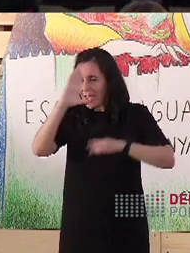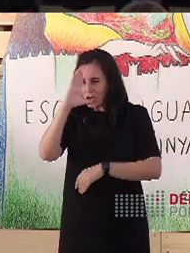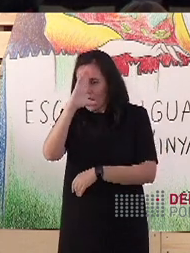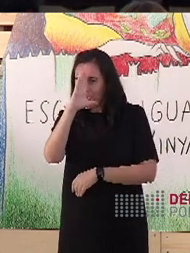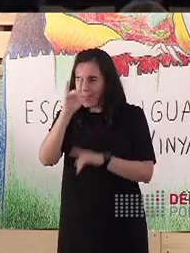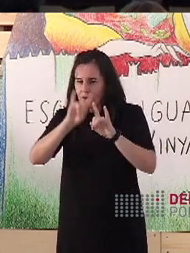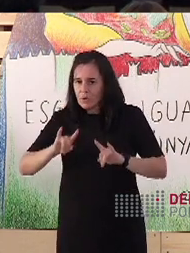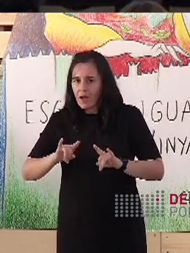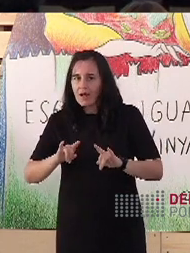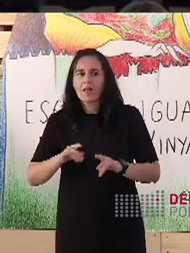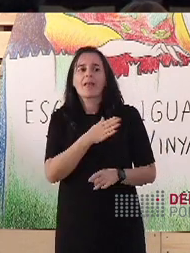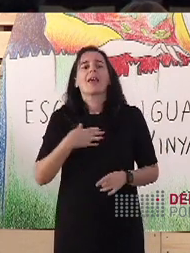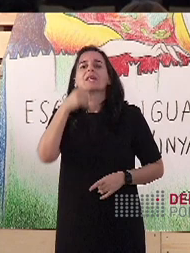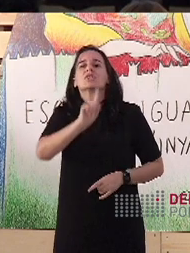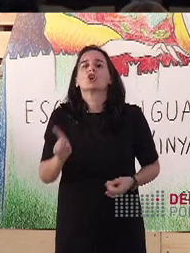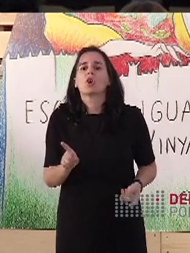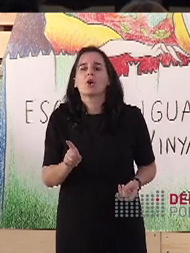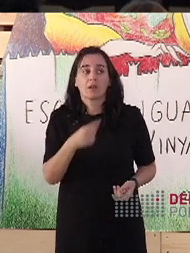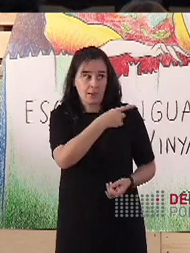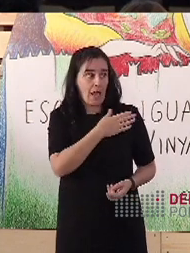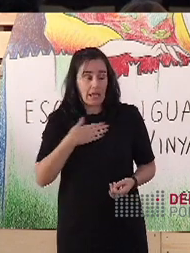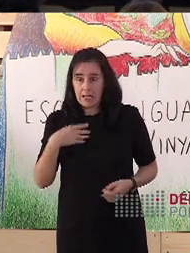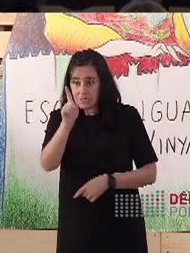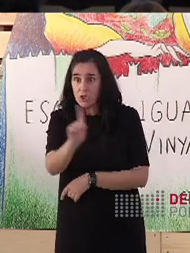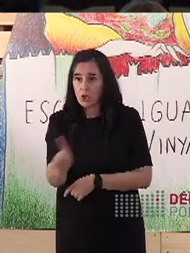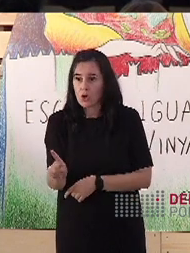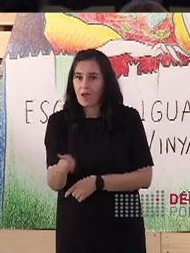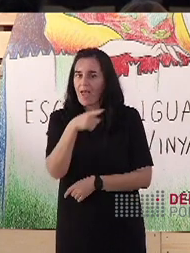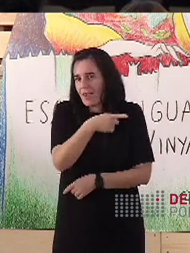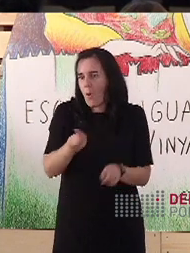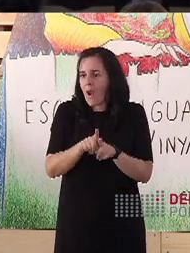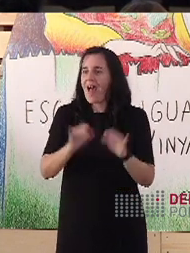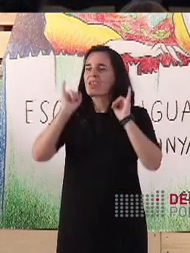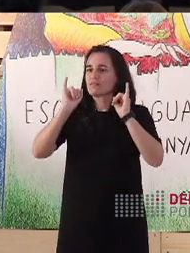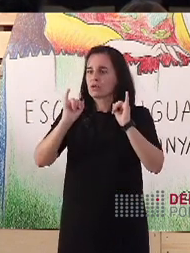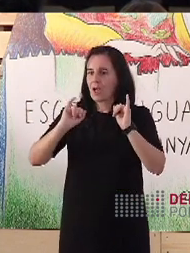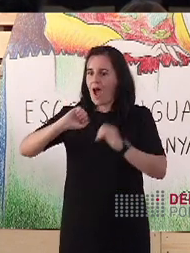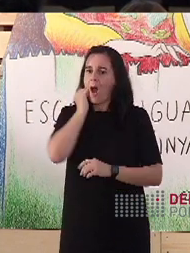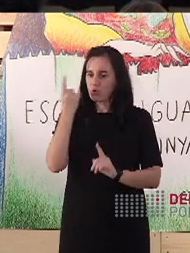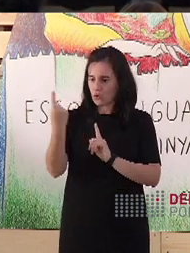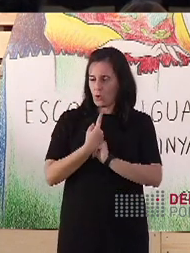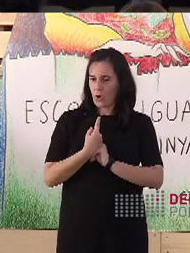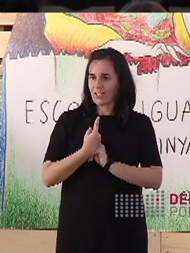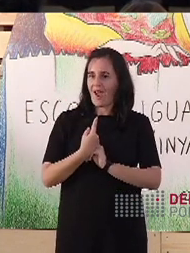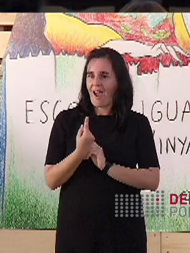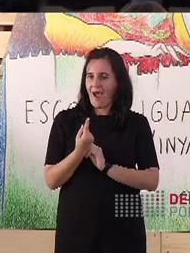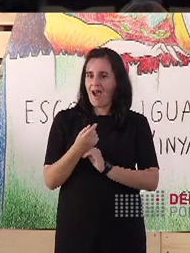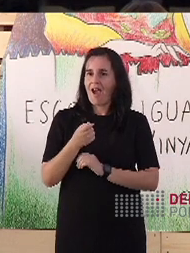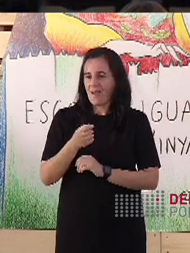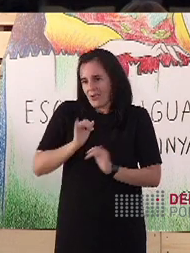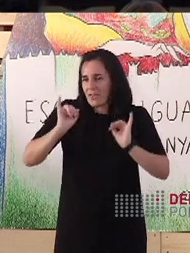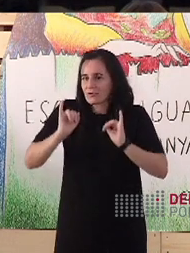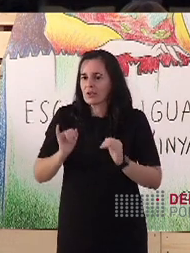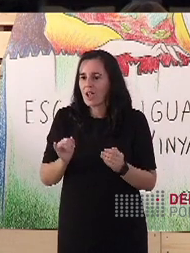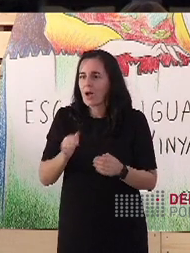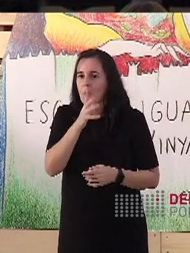A ver, ¿ella quiere o no? Ella quiere, ¿no? Ella está disfrutando de su propio abuso. Porque ella no